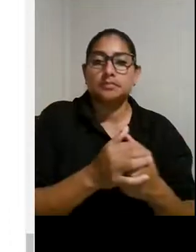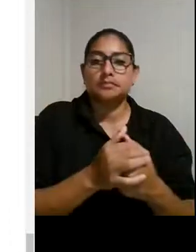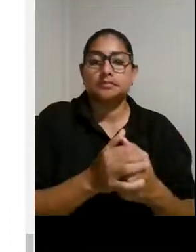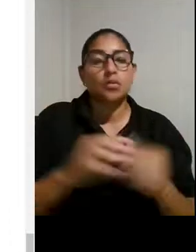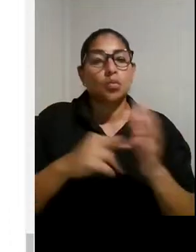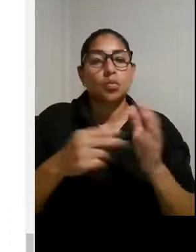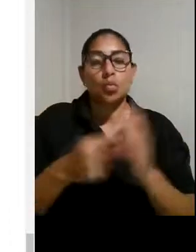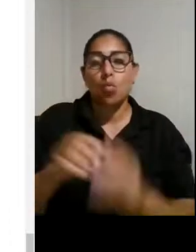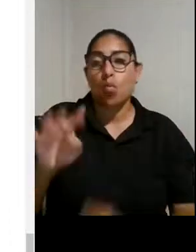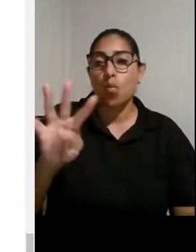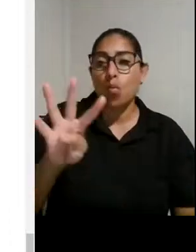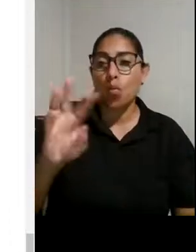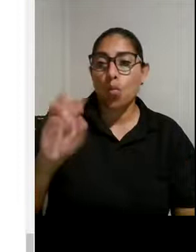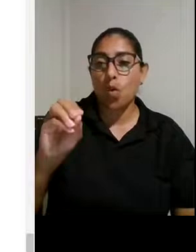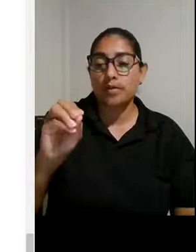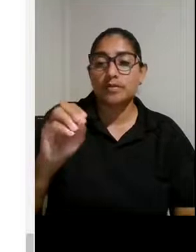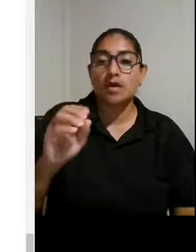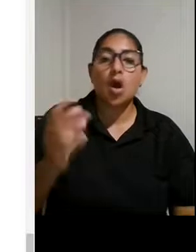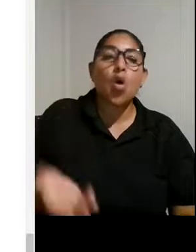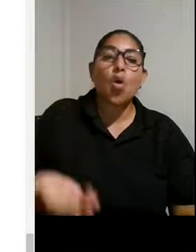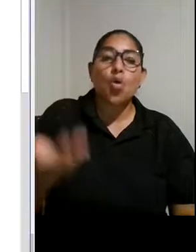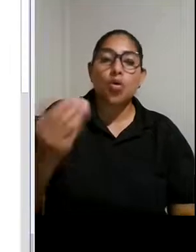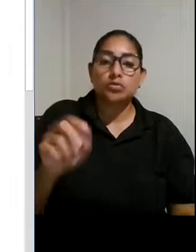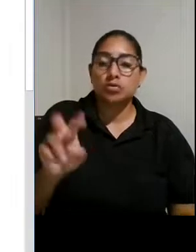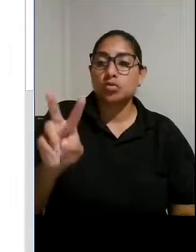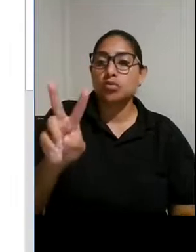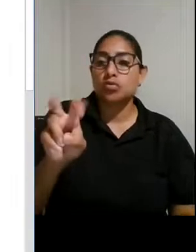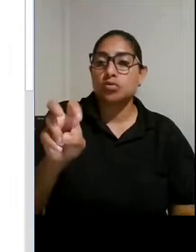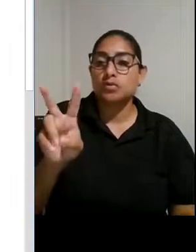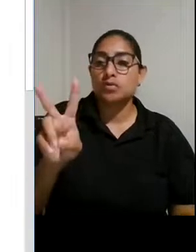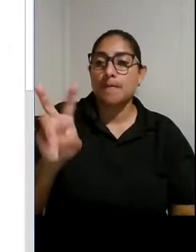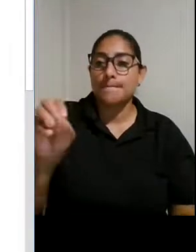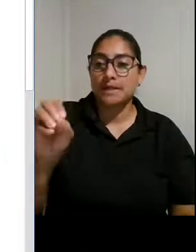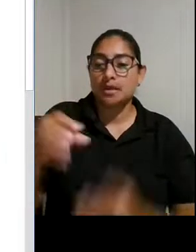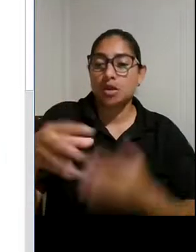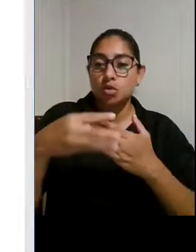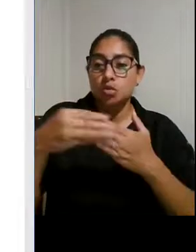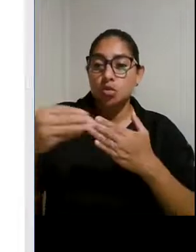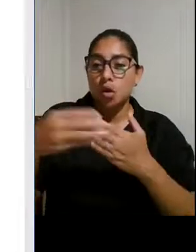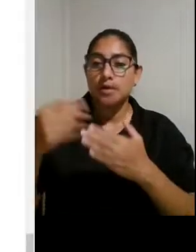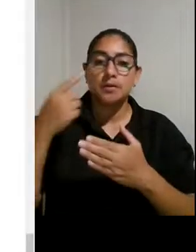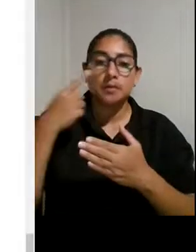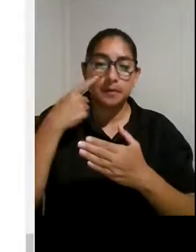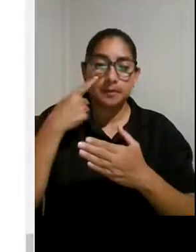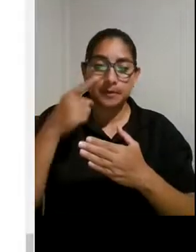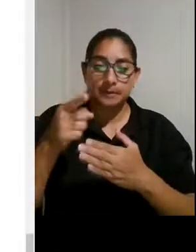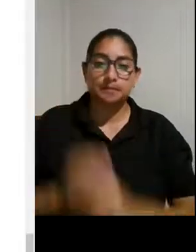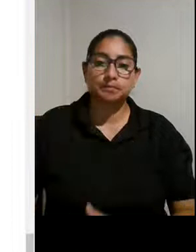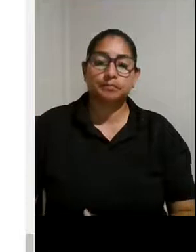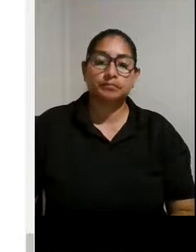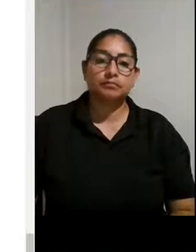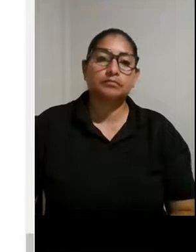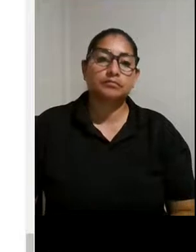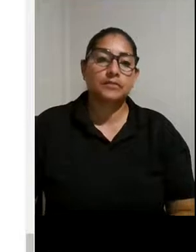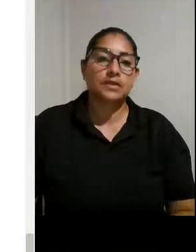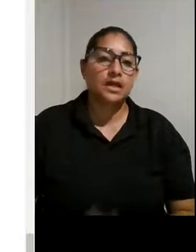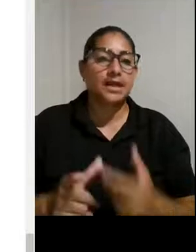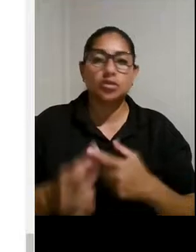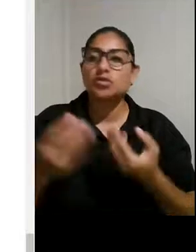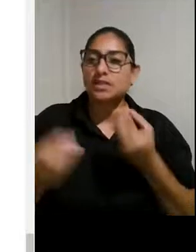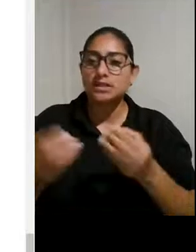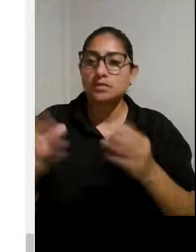40 unidades nos generaba un costo de $220. Lo podemos ver acá. Entonces, lo que nosotros hicimos